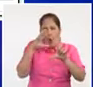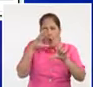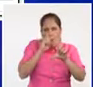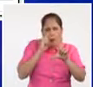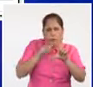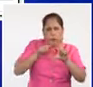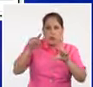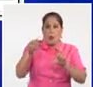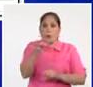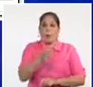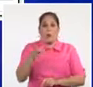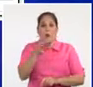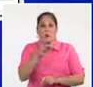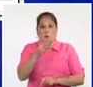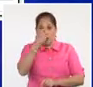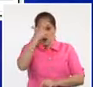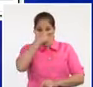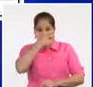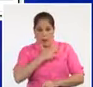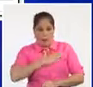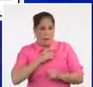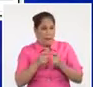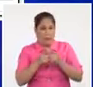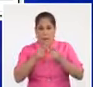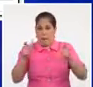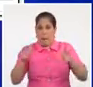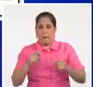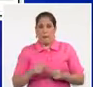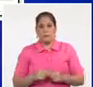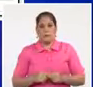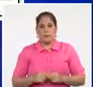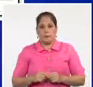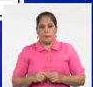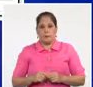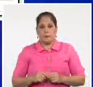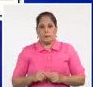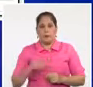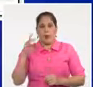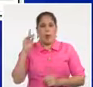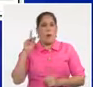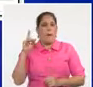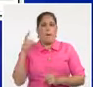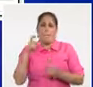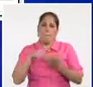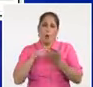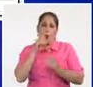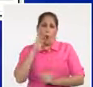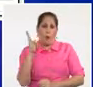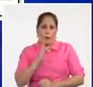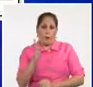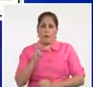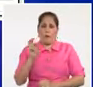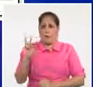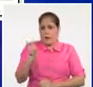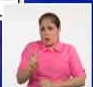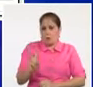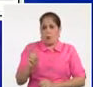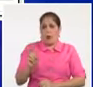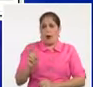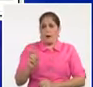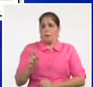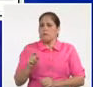municipio de Ciego de Ávila, el de mayor tasa, Bolivia, Venezuela, y el municipio de